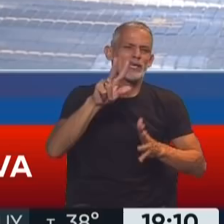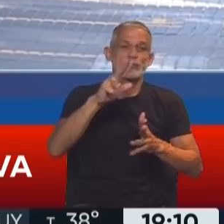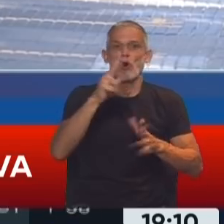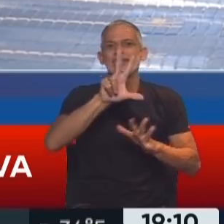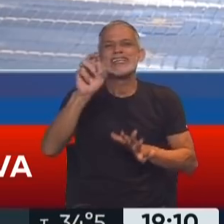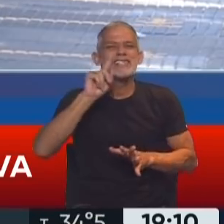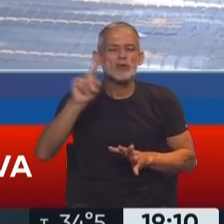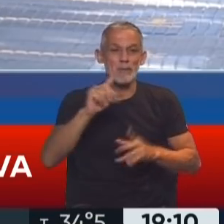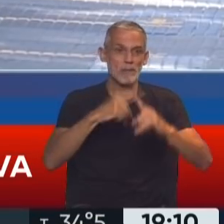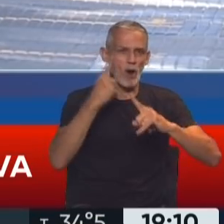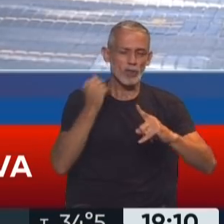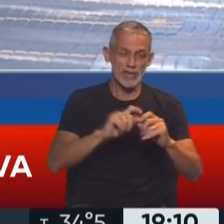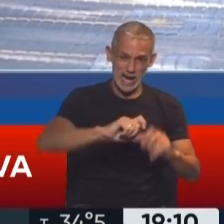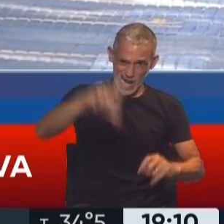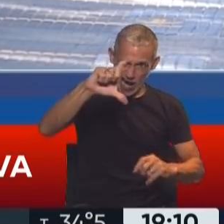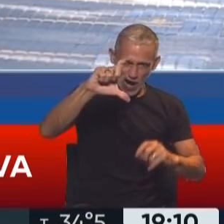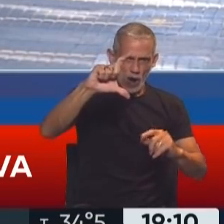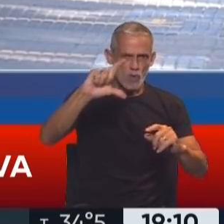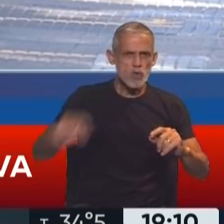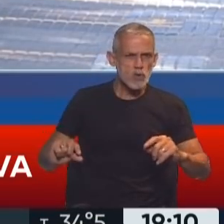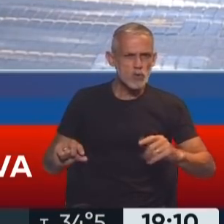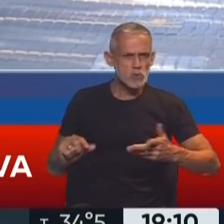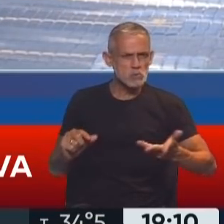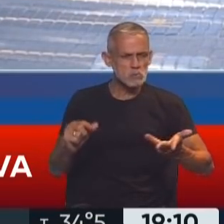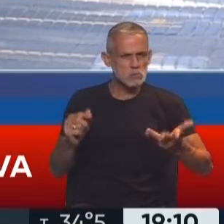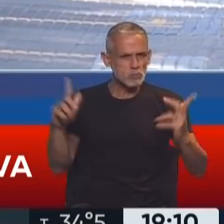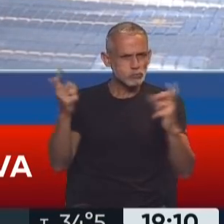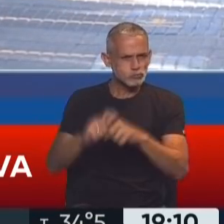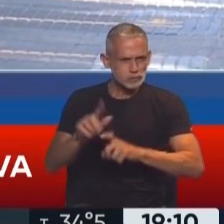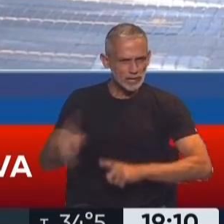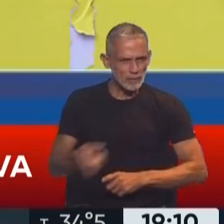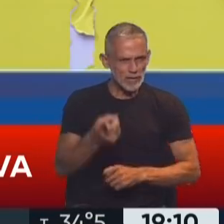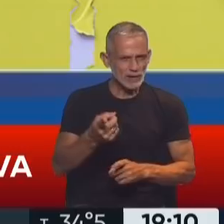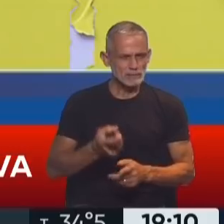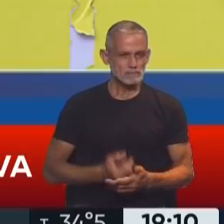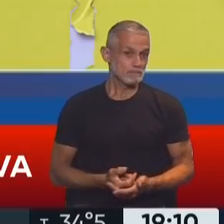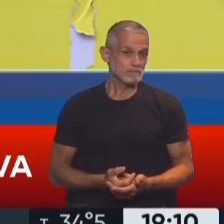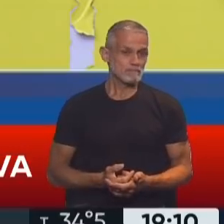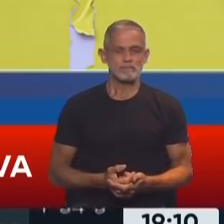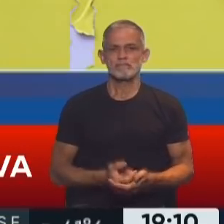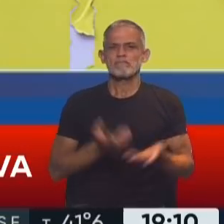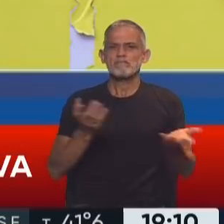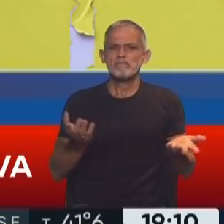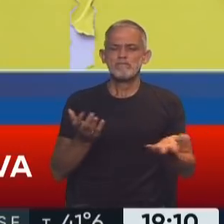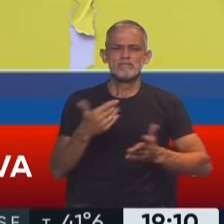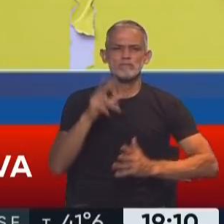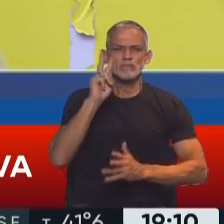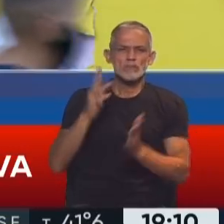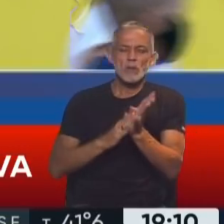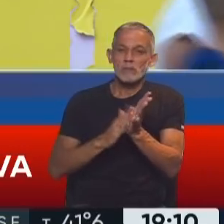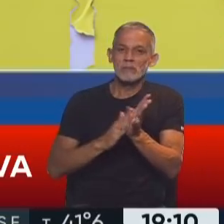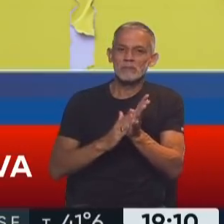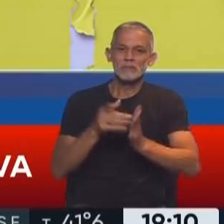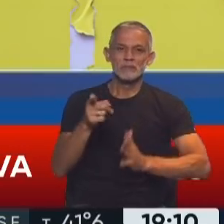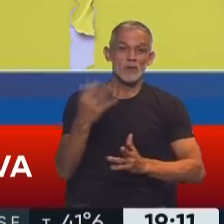casos, en trabajar, pero baja de una forma muy abrupta. ¿Sí? Y no se ha visto reflejado en